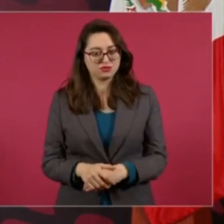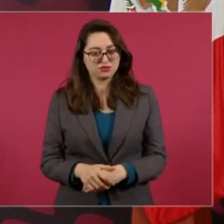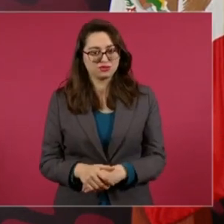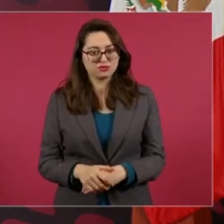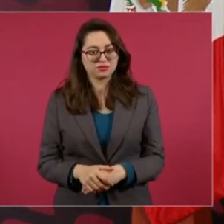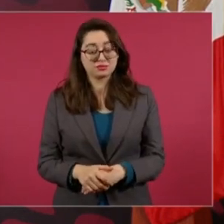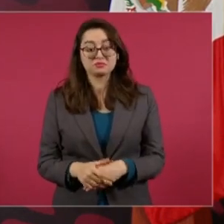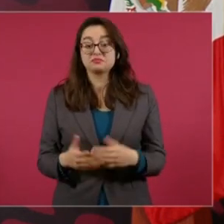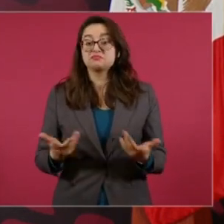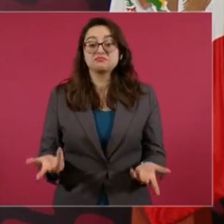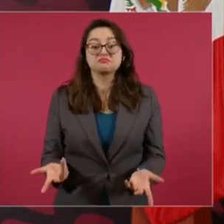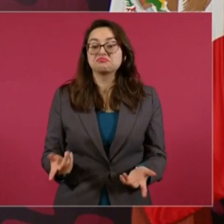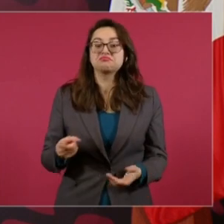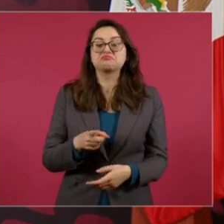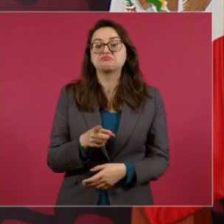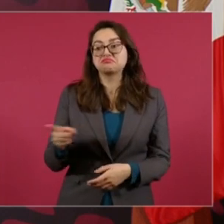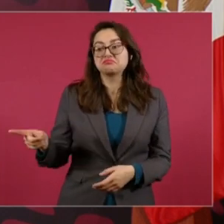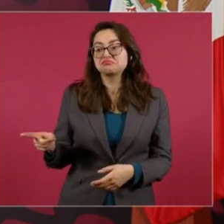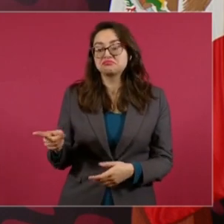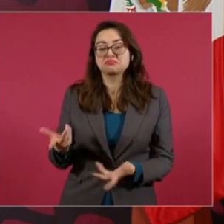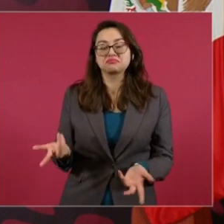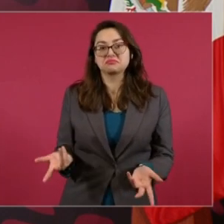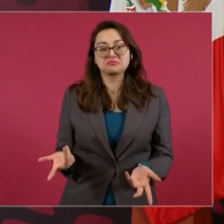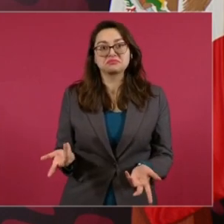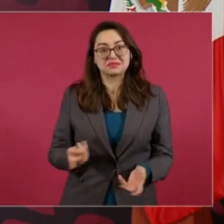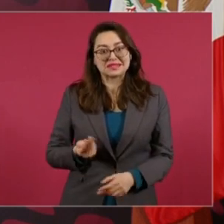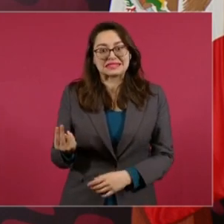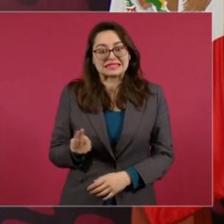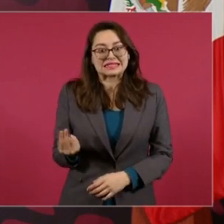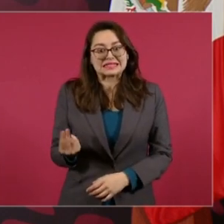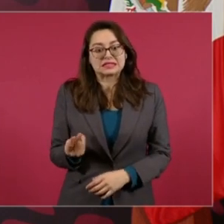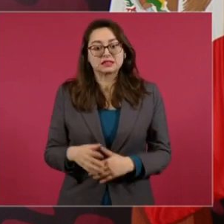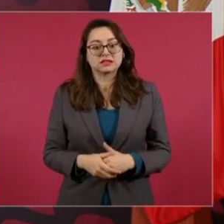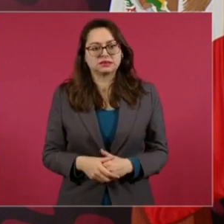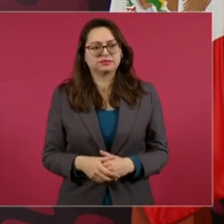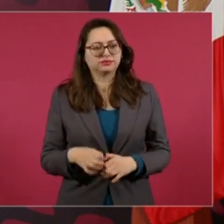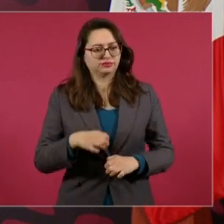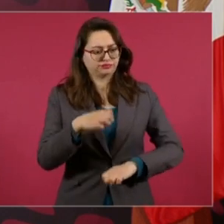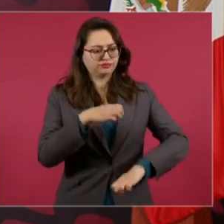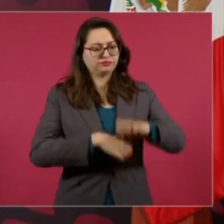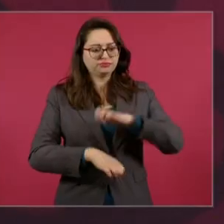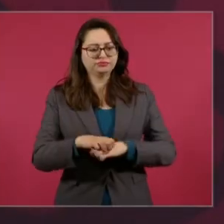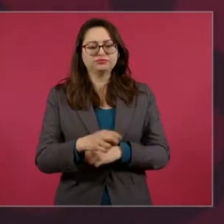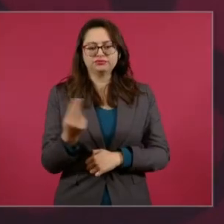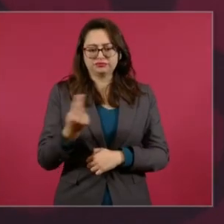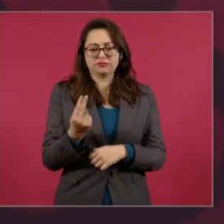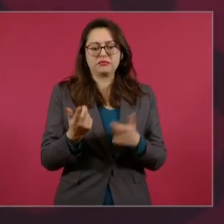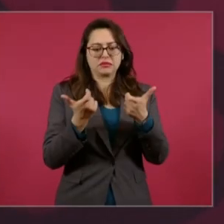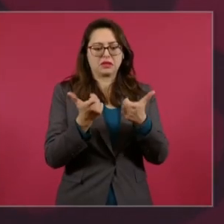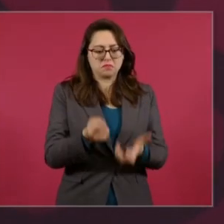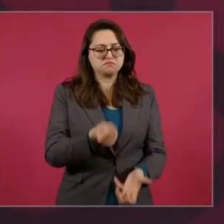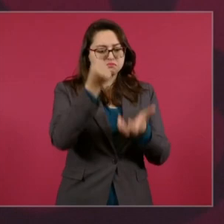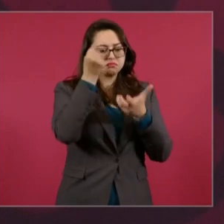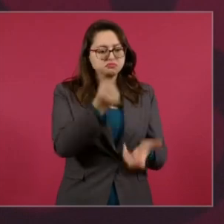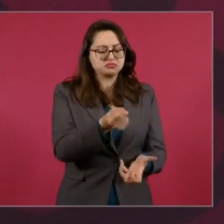como es importante el capital para las empresas, lo es igual